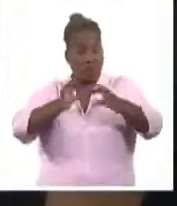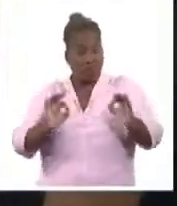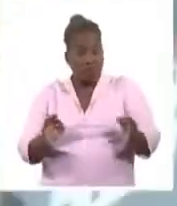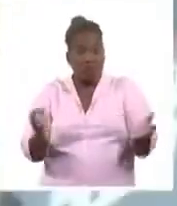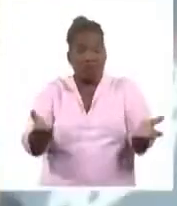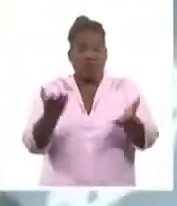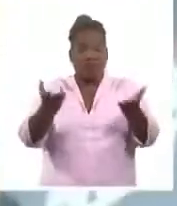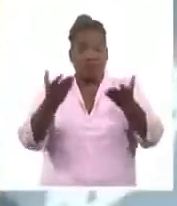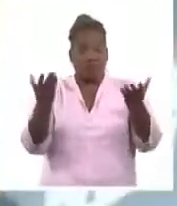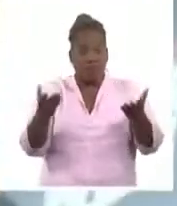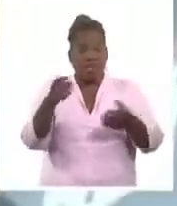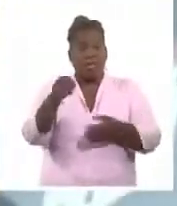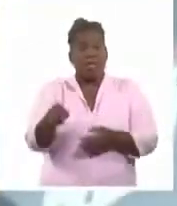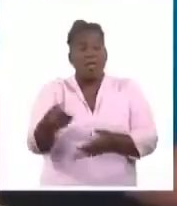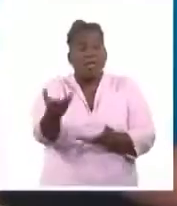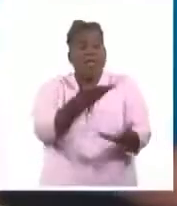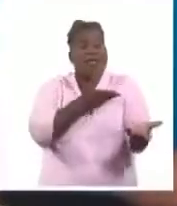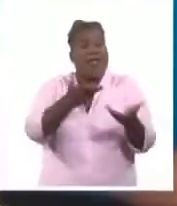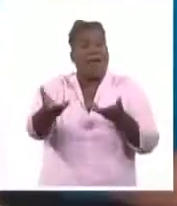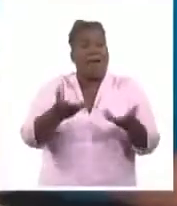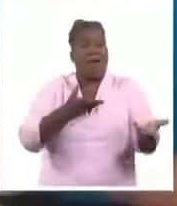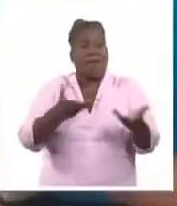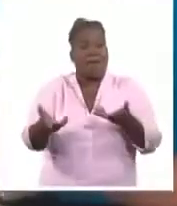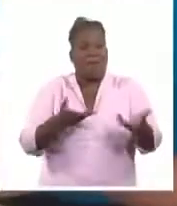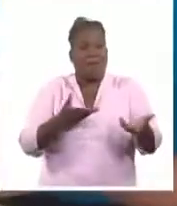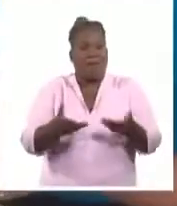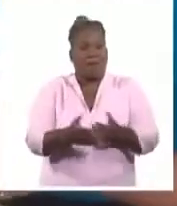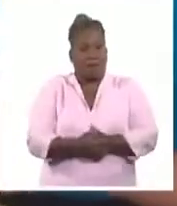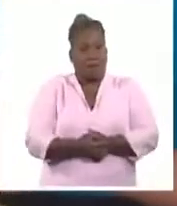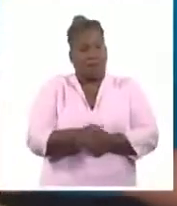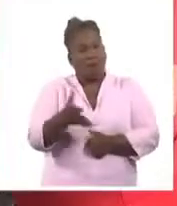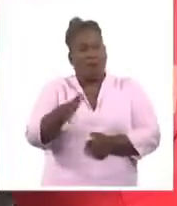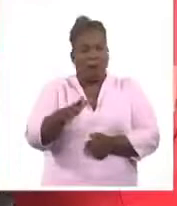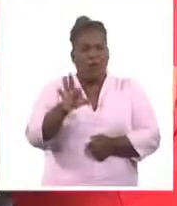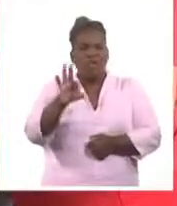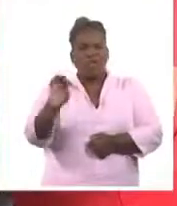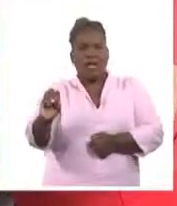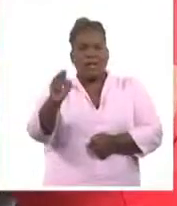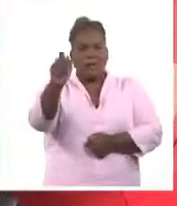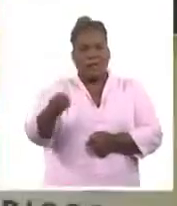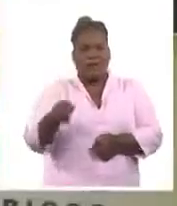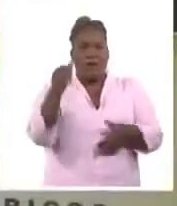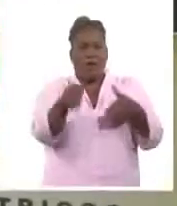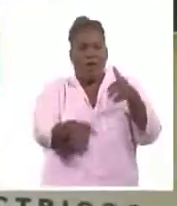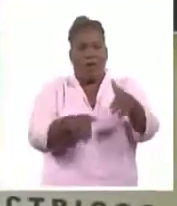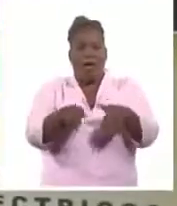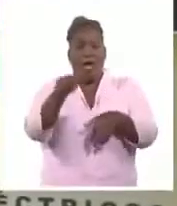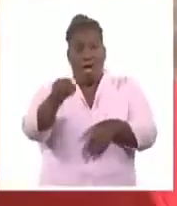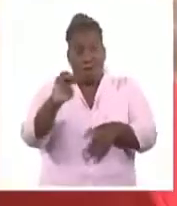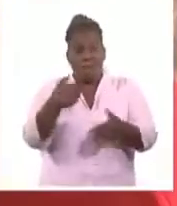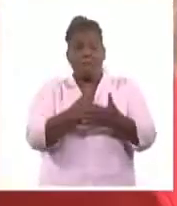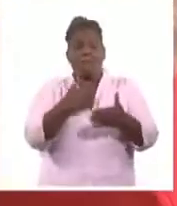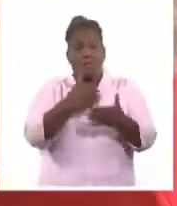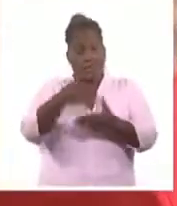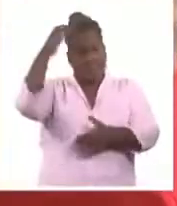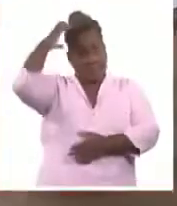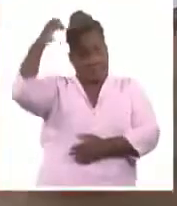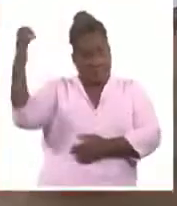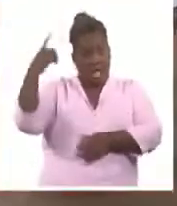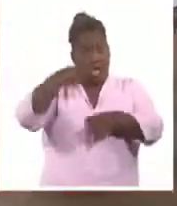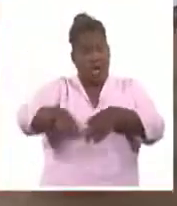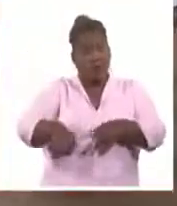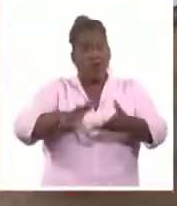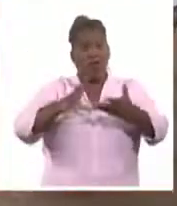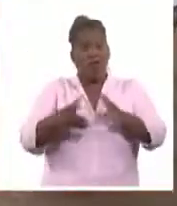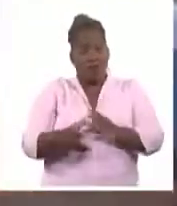productivos y propiciar el intercambio. Entre los más de 80 participantes se encuentran entidades estatales y otras formas de